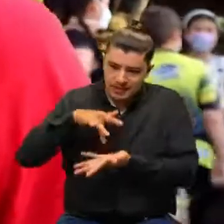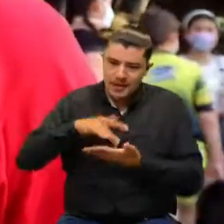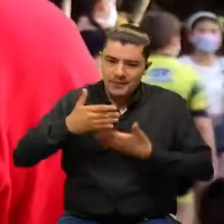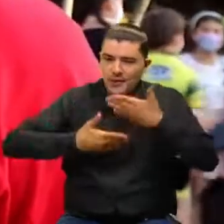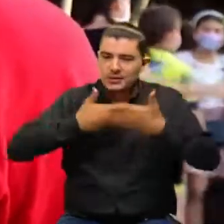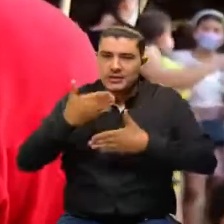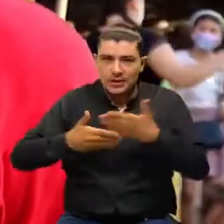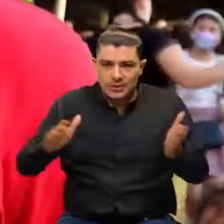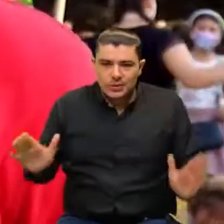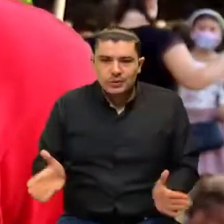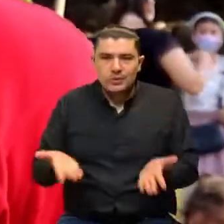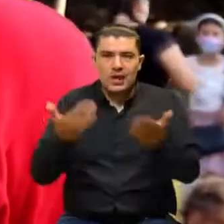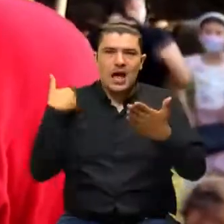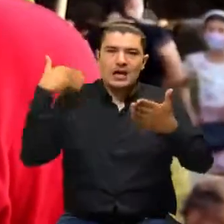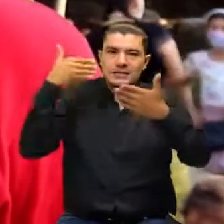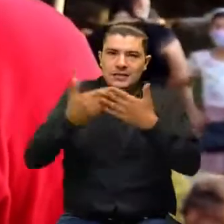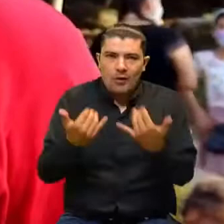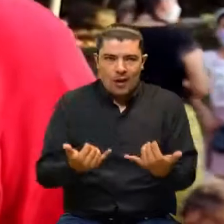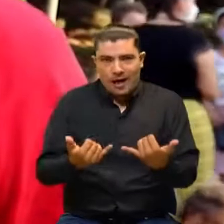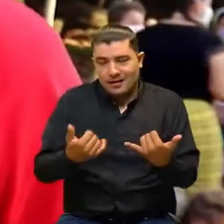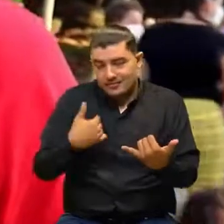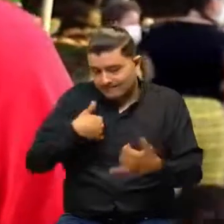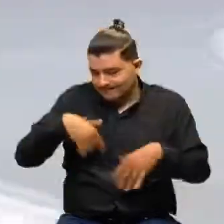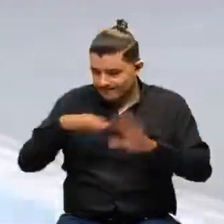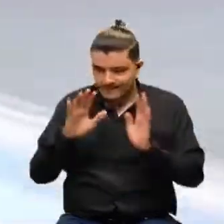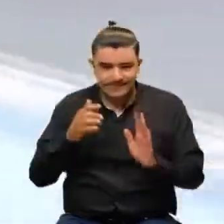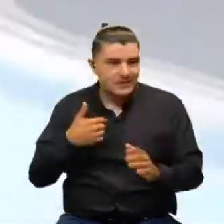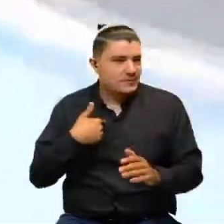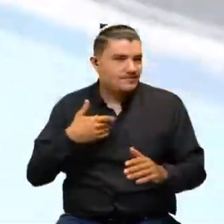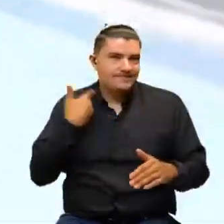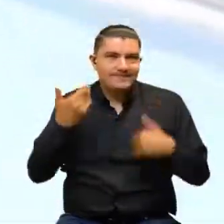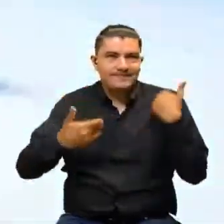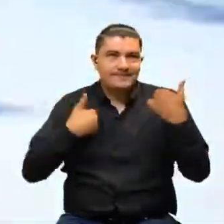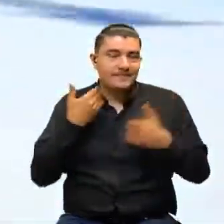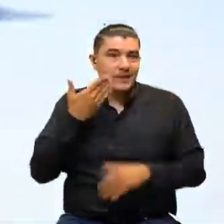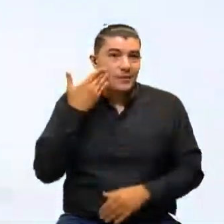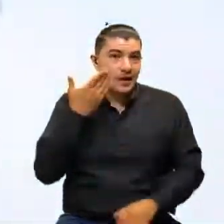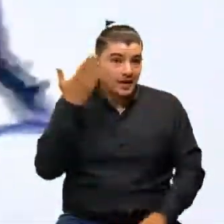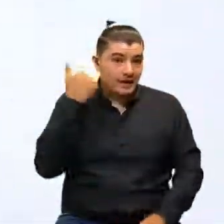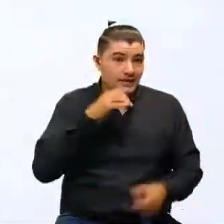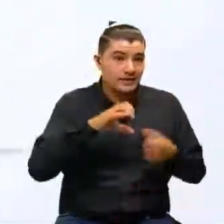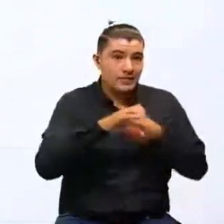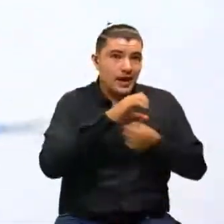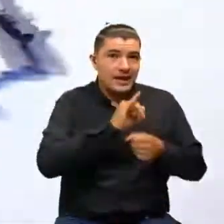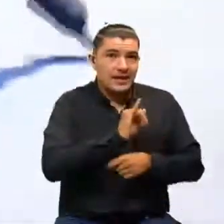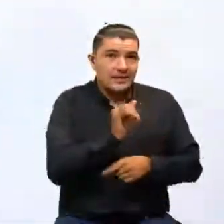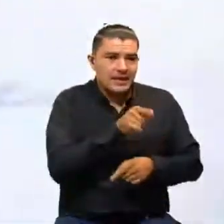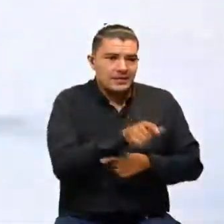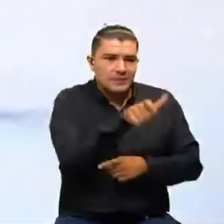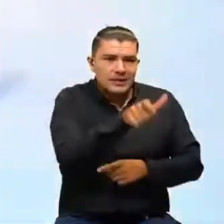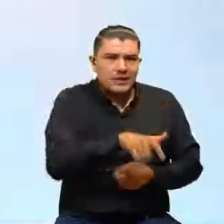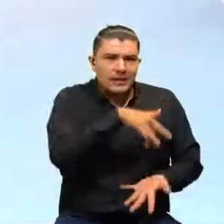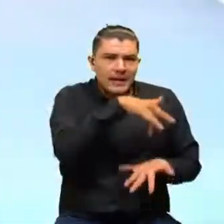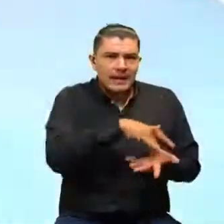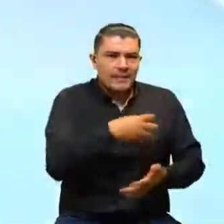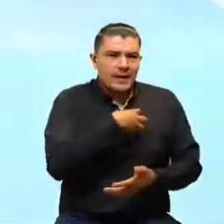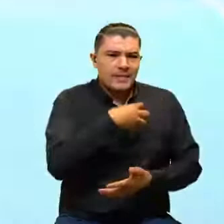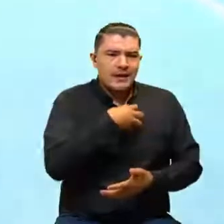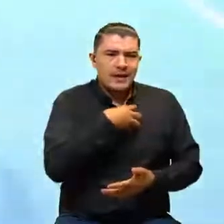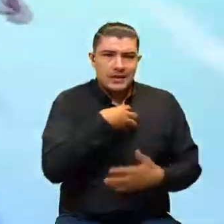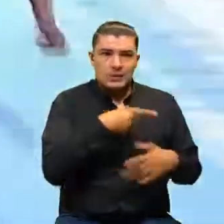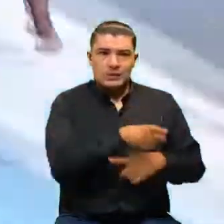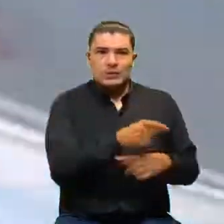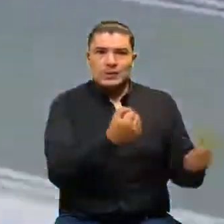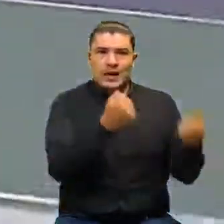proceso hasta donde he llegado y nada, disfrutar. Y es que desde Ibagué llegó cargado de medallas tras una brillante